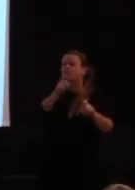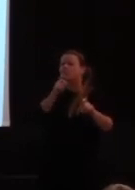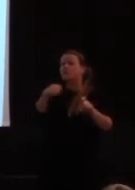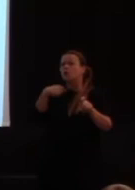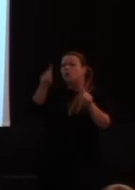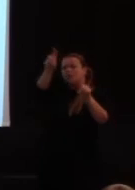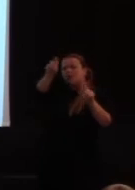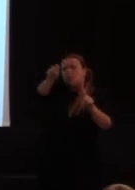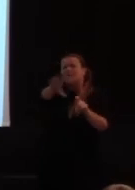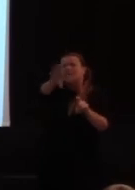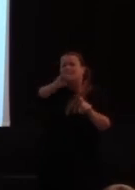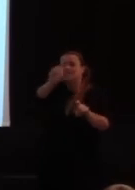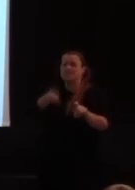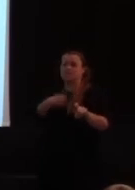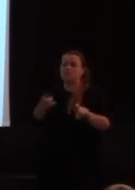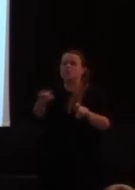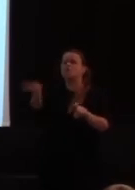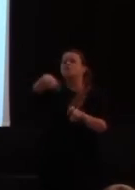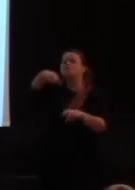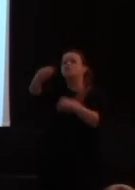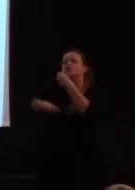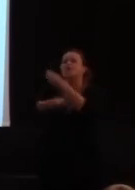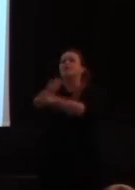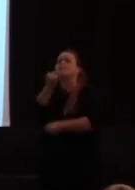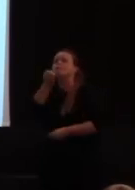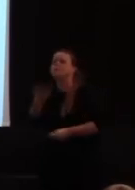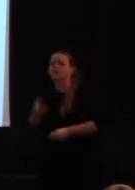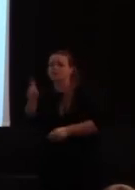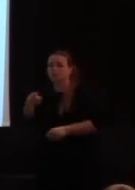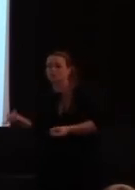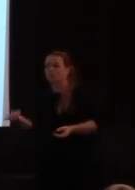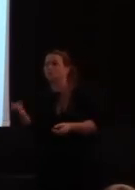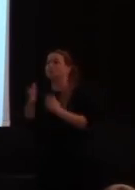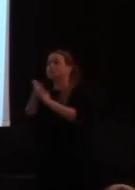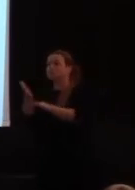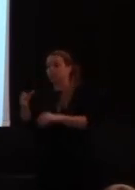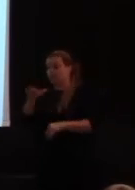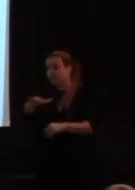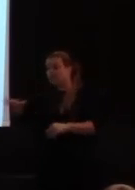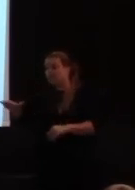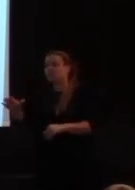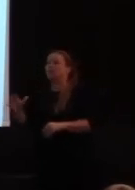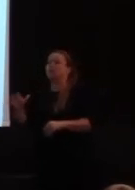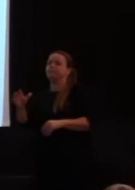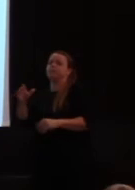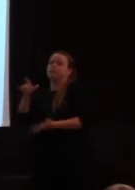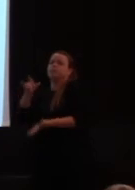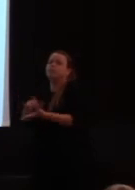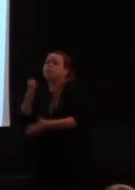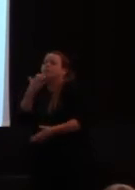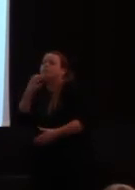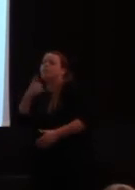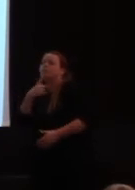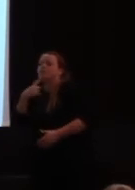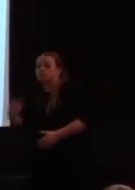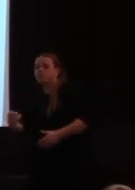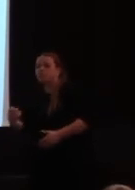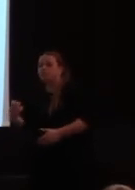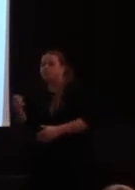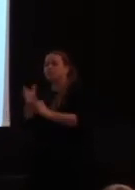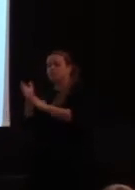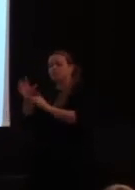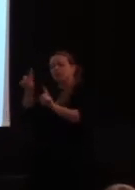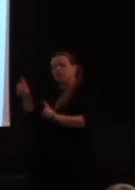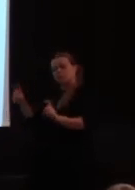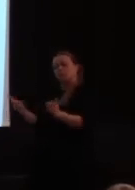lo que nosotros estamos haciendo. Es verdad que cuando trabajamos con chicos con algunas dificultades, aquí también hace una pregunta como